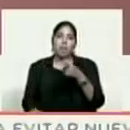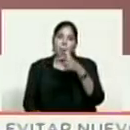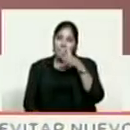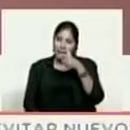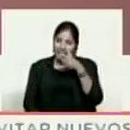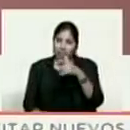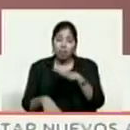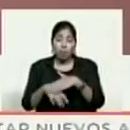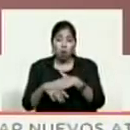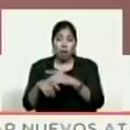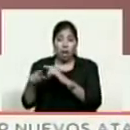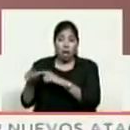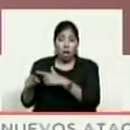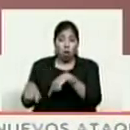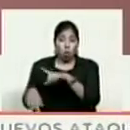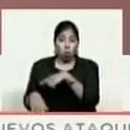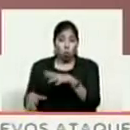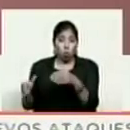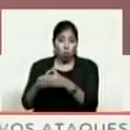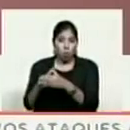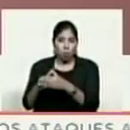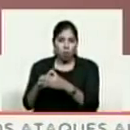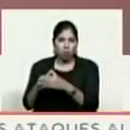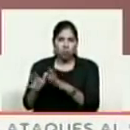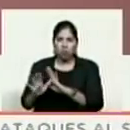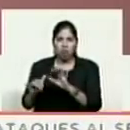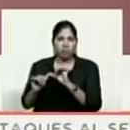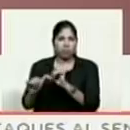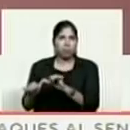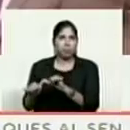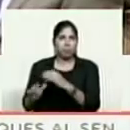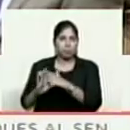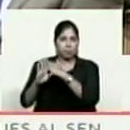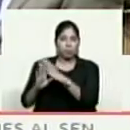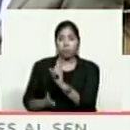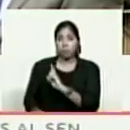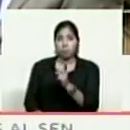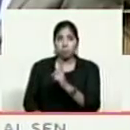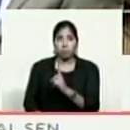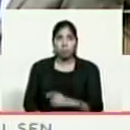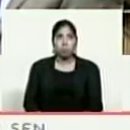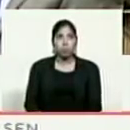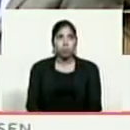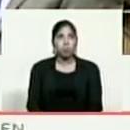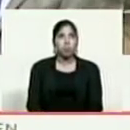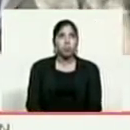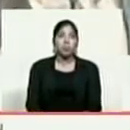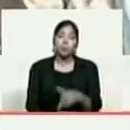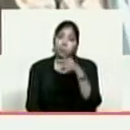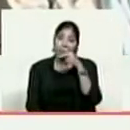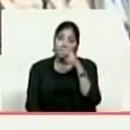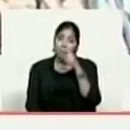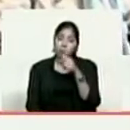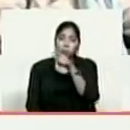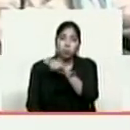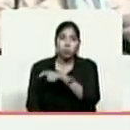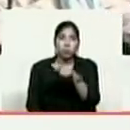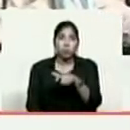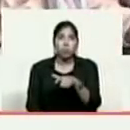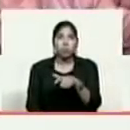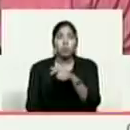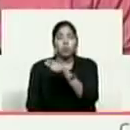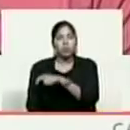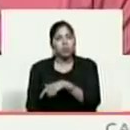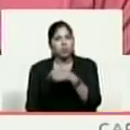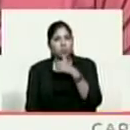estos psicópatas no van a parar. Muchas gracias. Escuchaban entonces declaraciones del vicepresidente sectorial para la